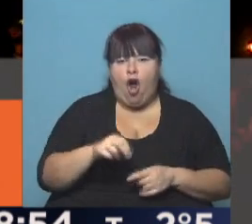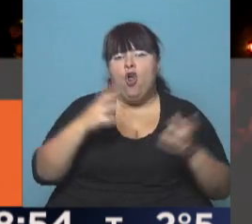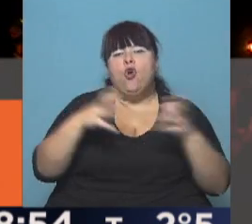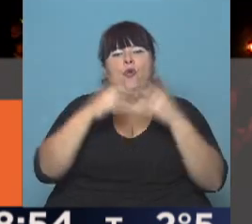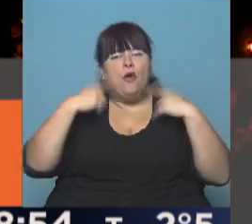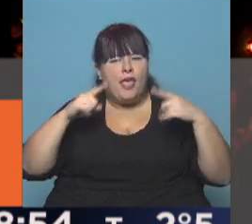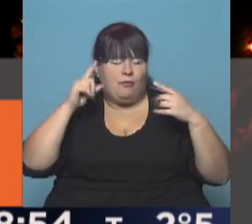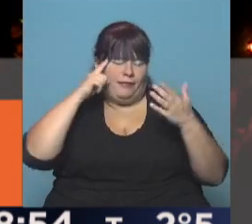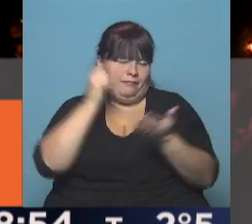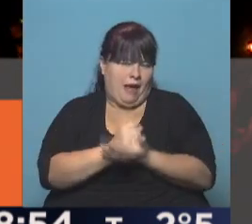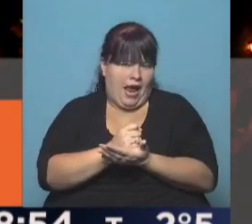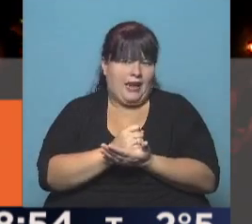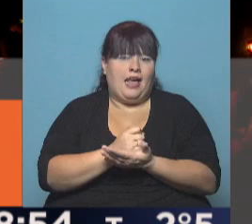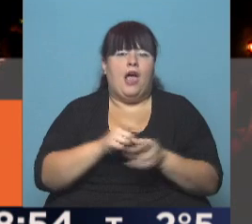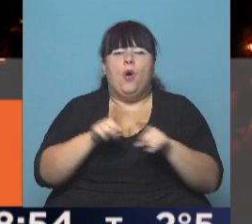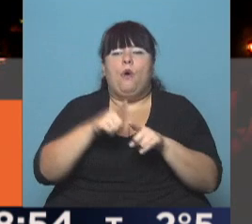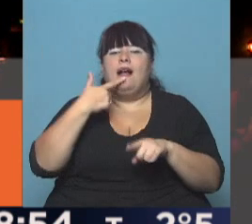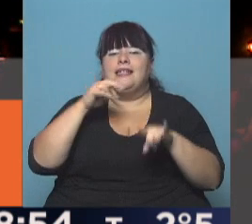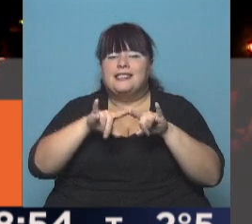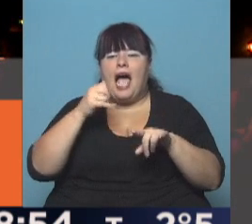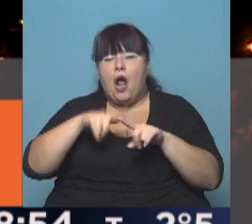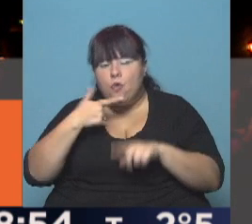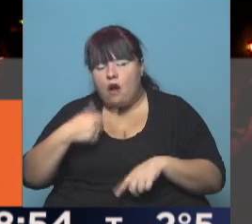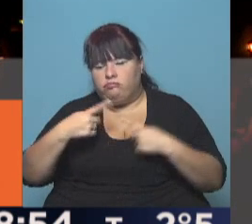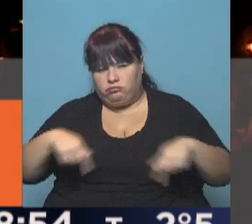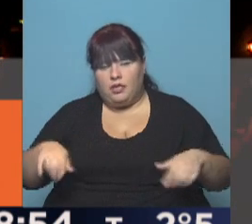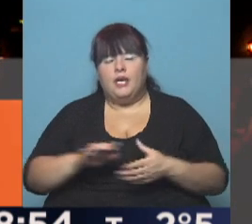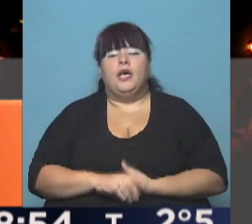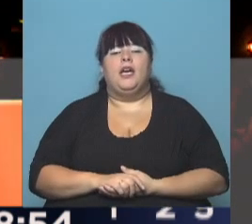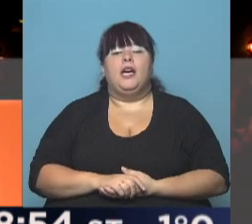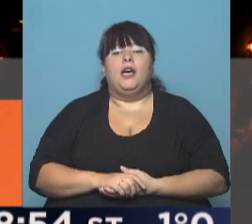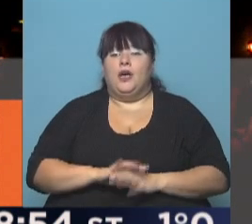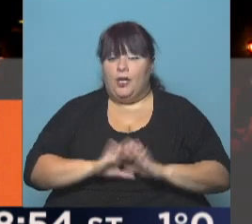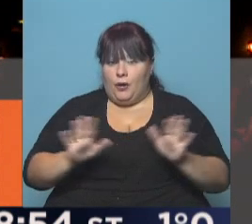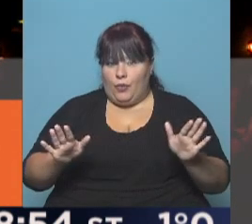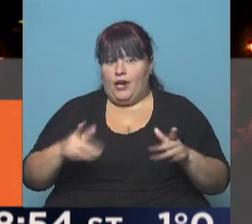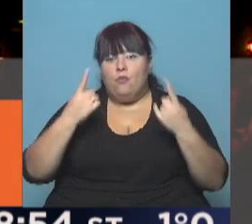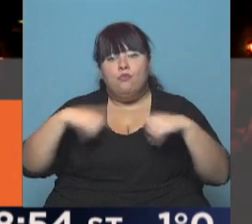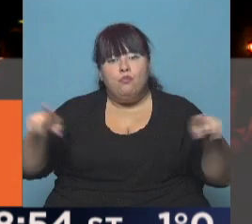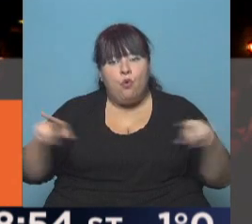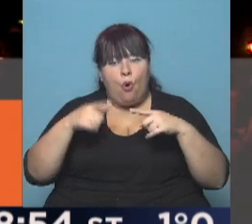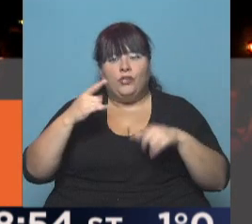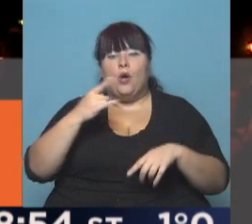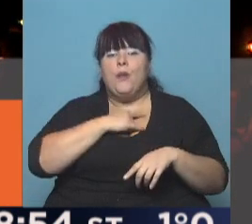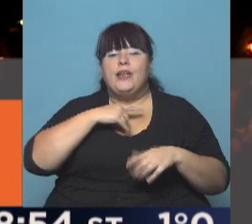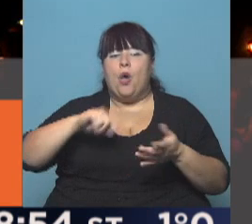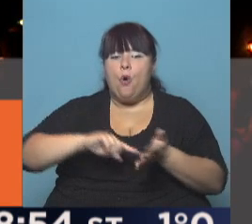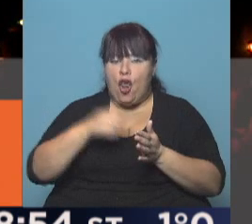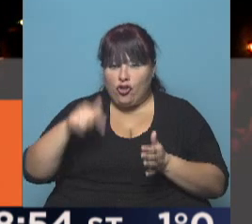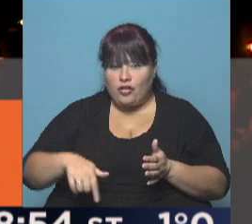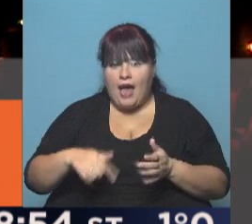de sonido inolvidables como la de Star Wars o la de Indiana Jones. Bueno, estuvo una orquesta, la Orquesta Académica de Buenos